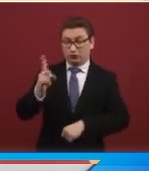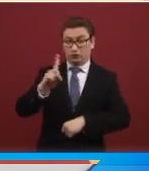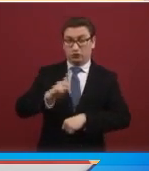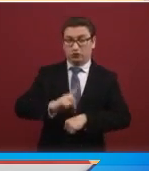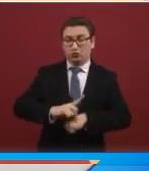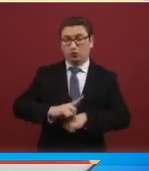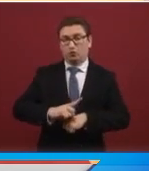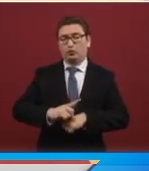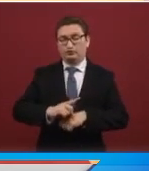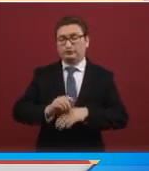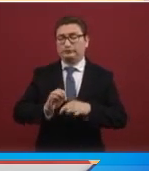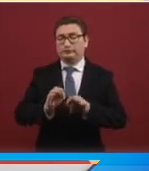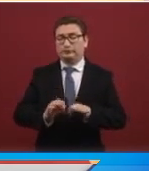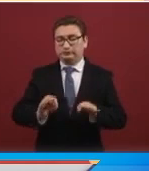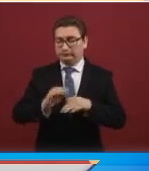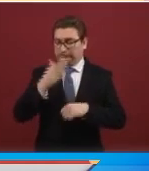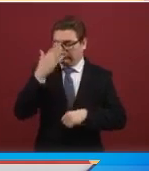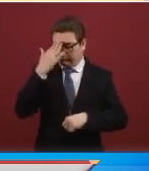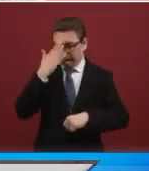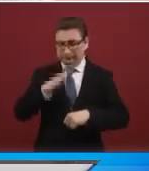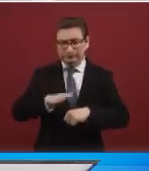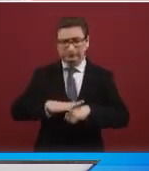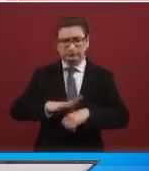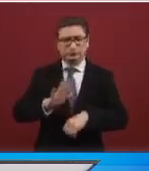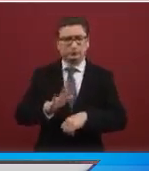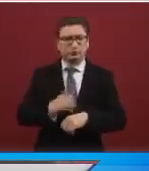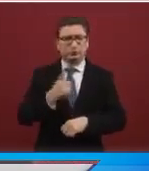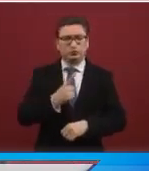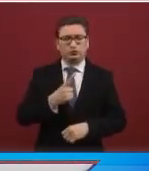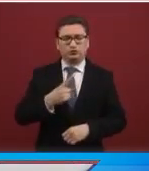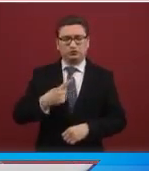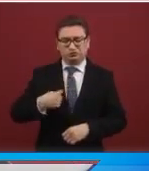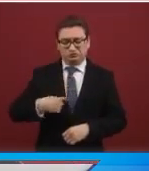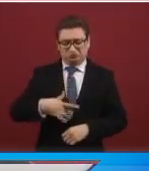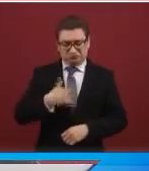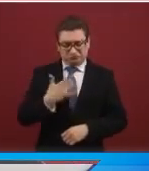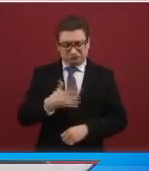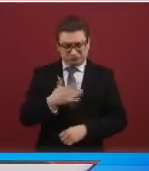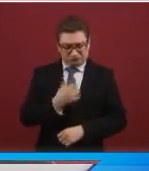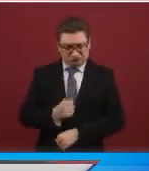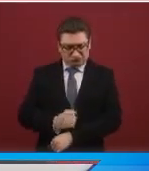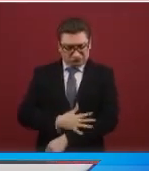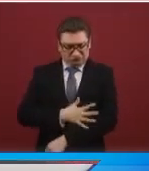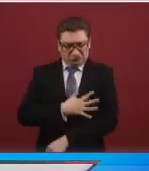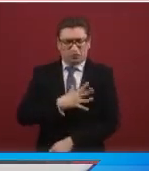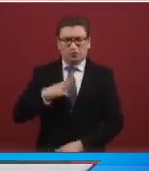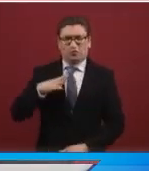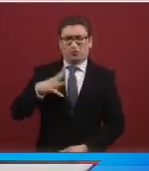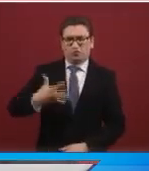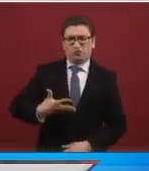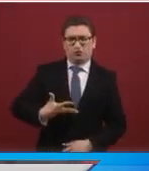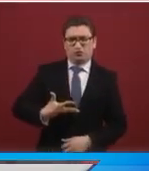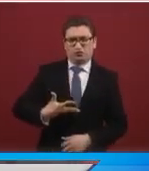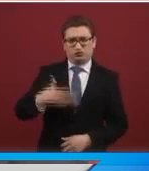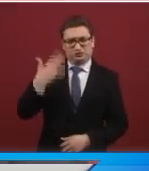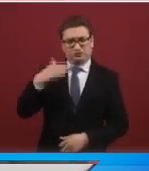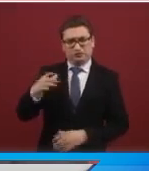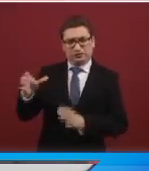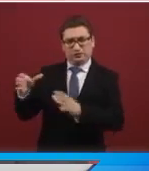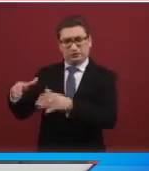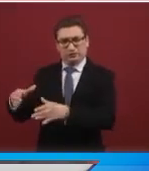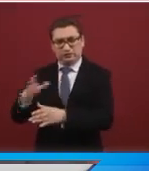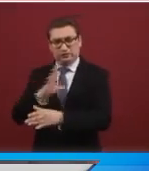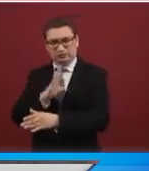memorable porque nos llena de orgullo tanto a la comunidad española como a